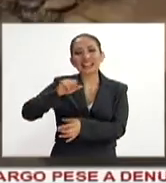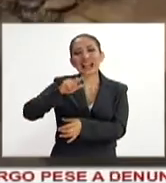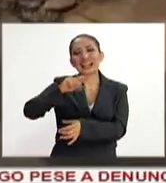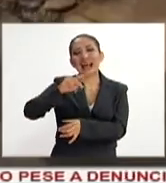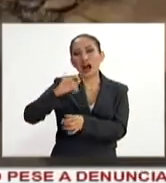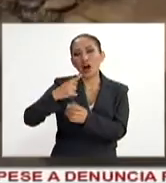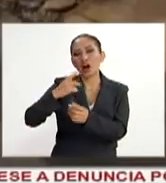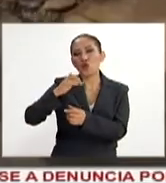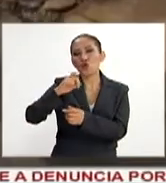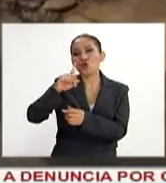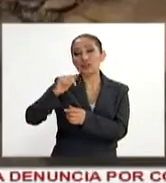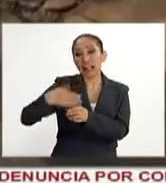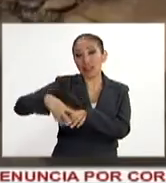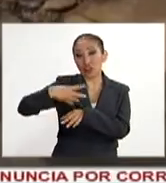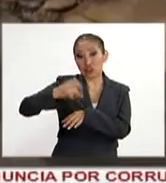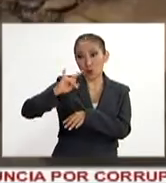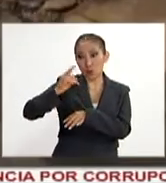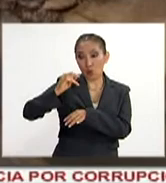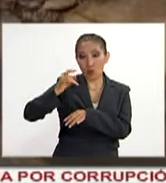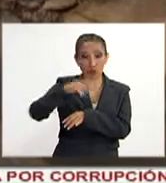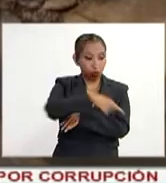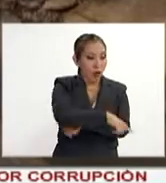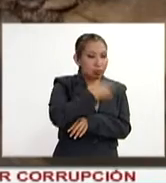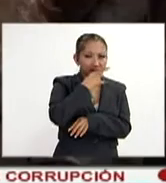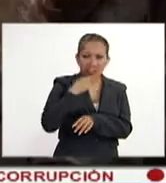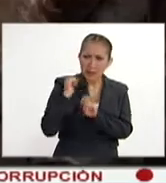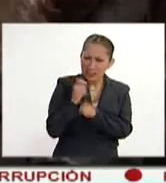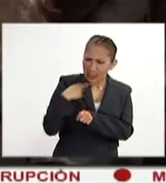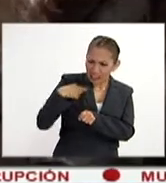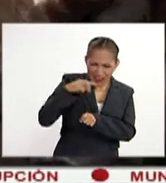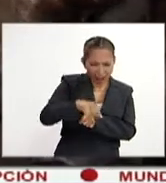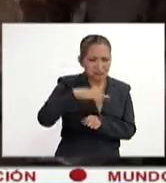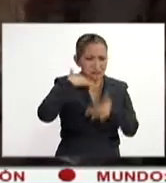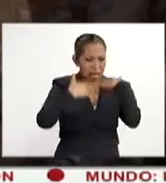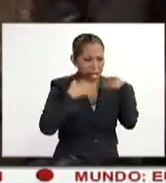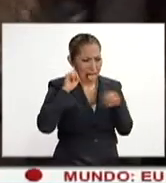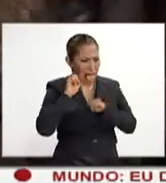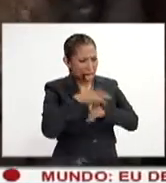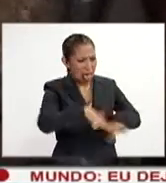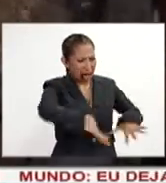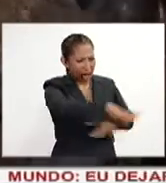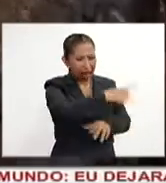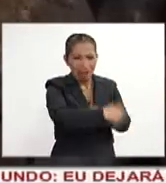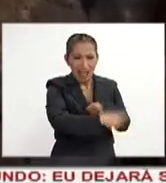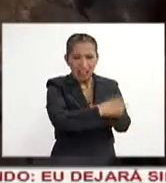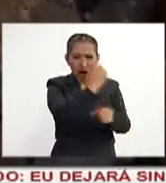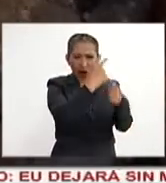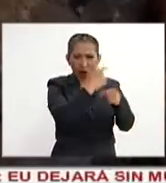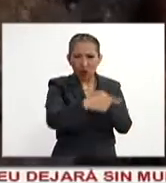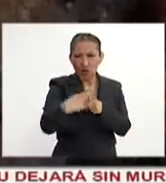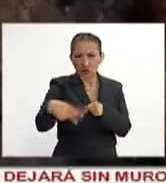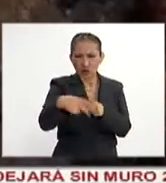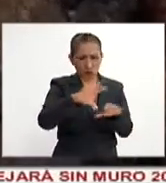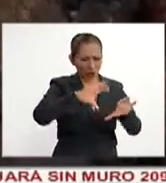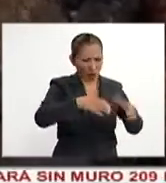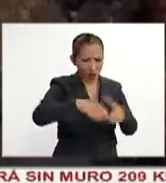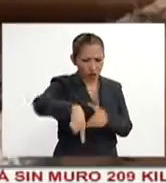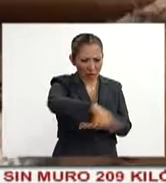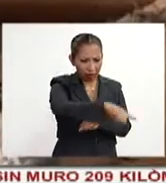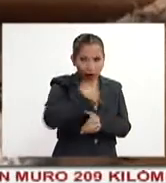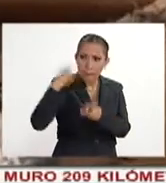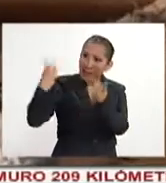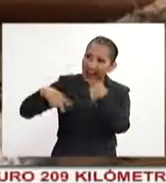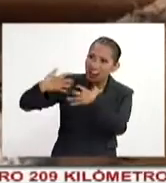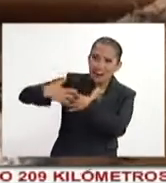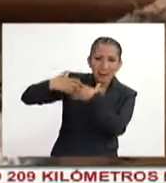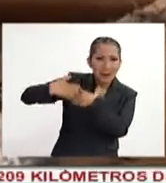del pasado 14 de junio. Los pescadores aseguraron que los residuos tóxicos que están afectando algunas playas de sus comunidades provienen